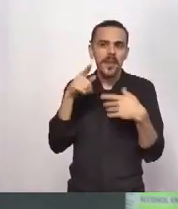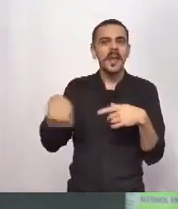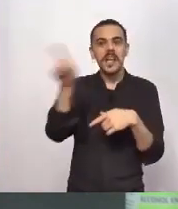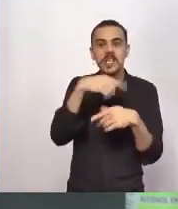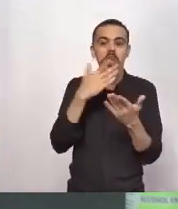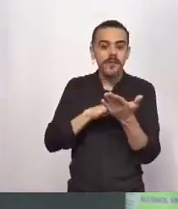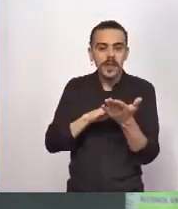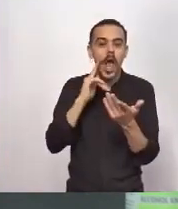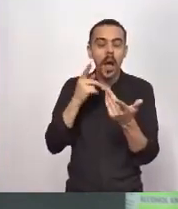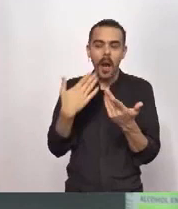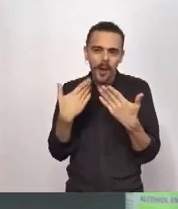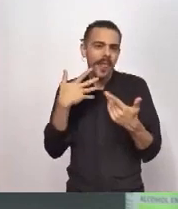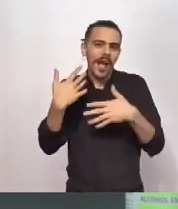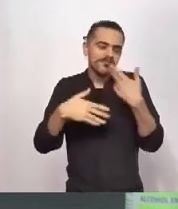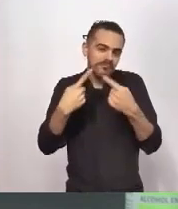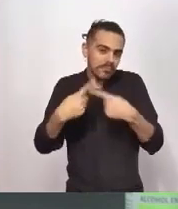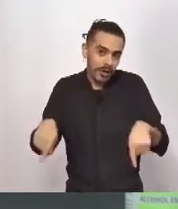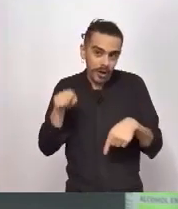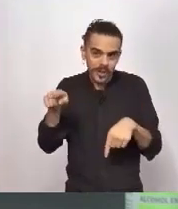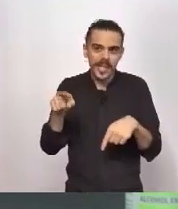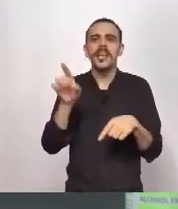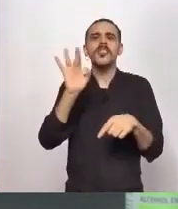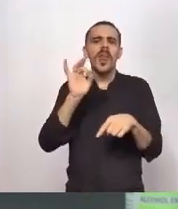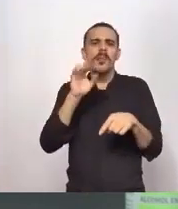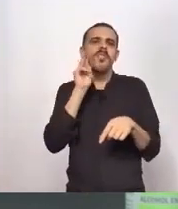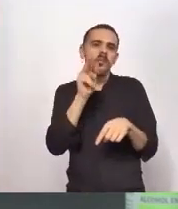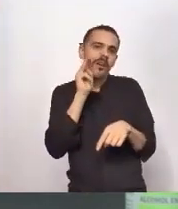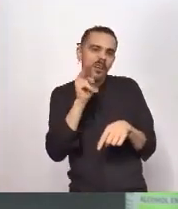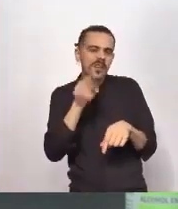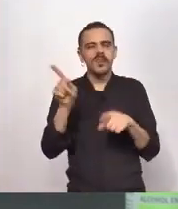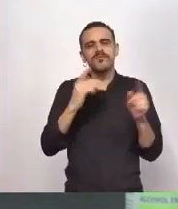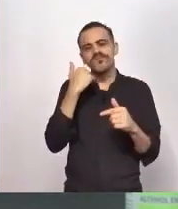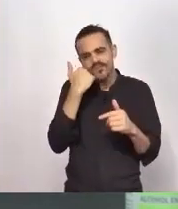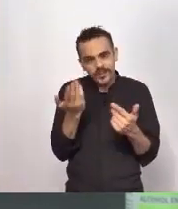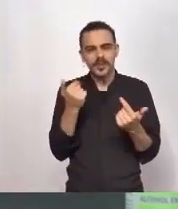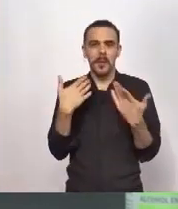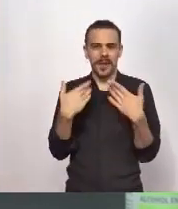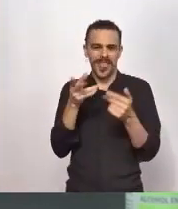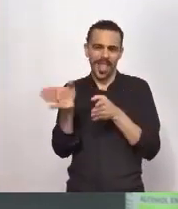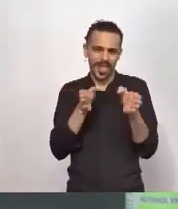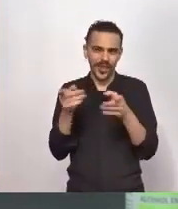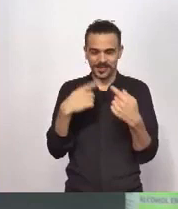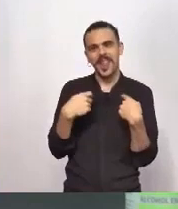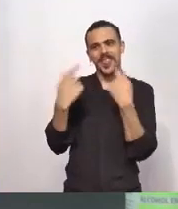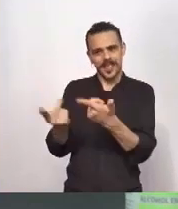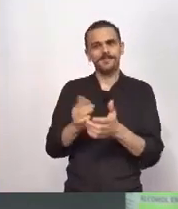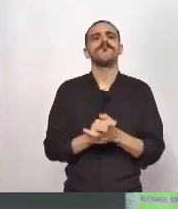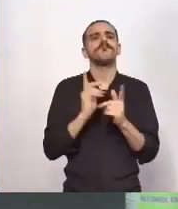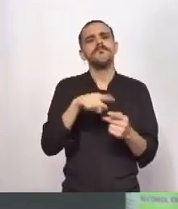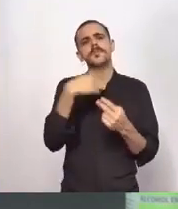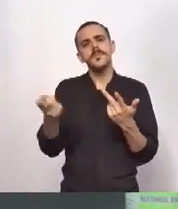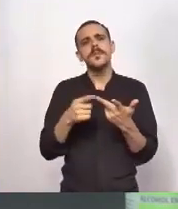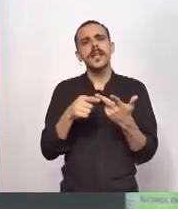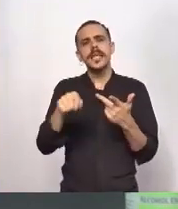virtual. Después, en relación a las orquestas, nuestra Orquesta Sinfónica de Entre Ríos está realizando una serie de conciertos